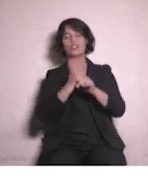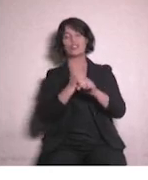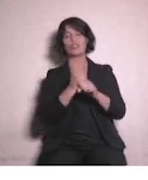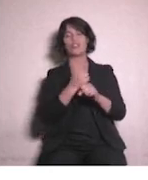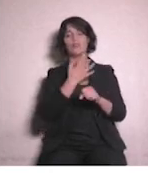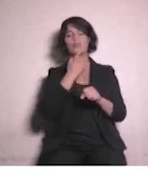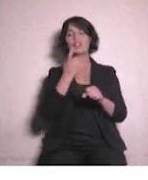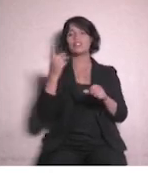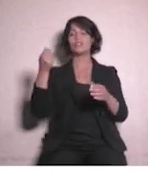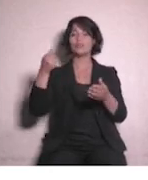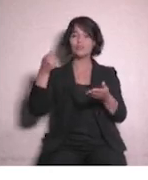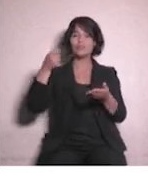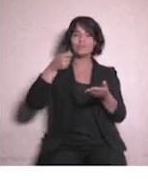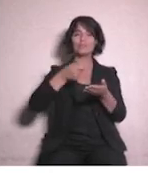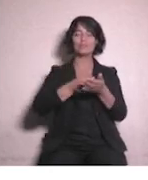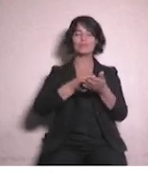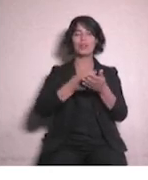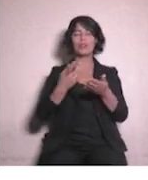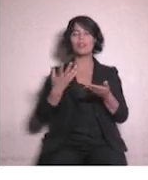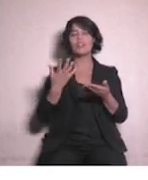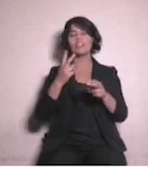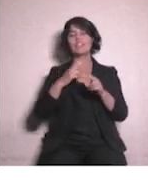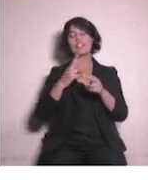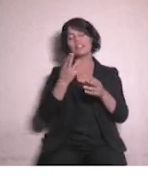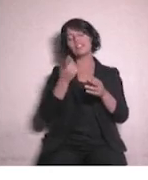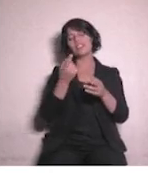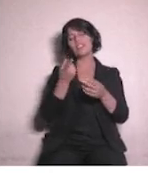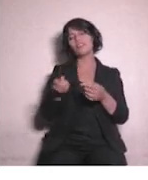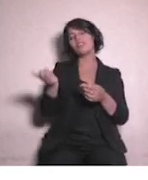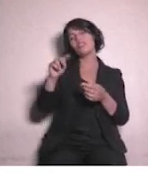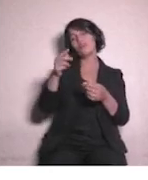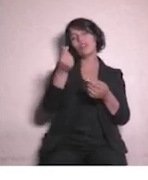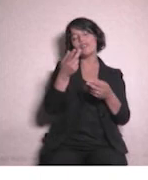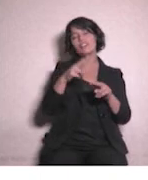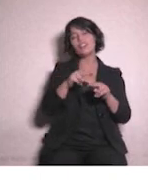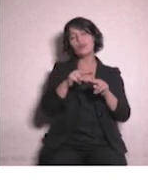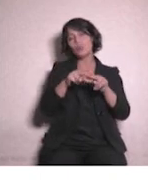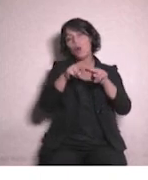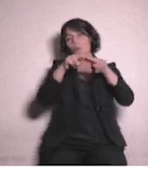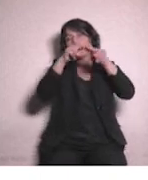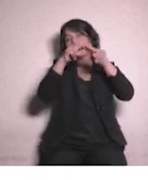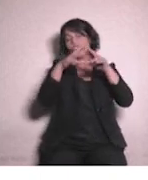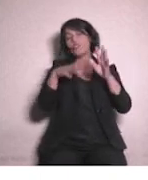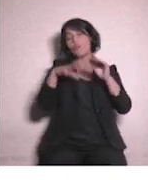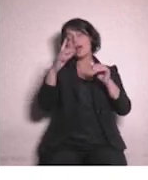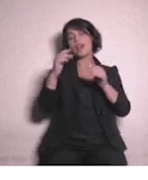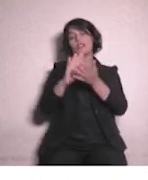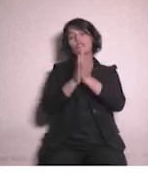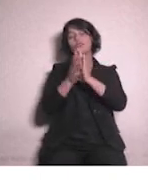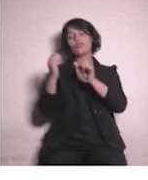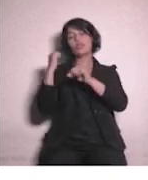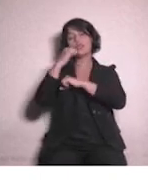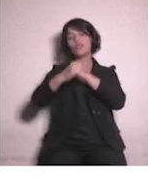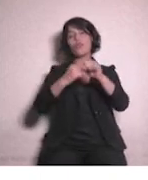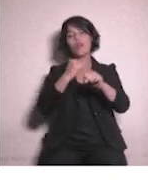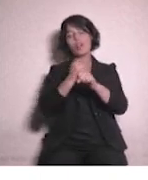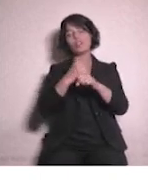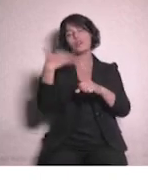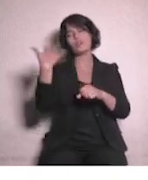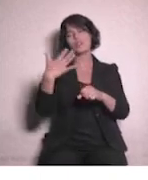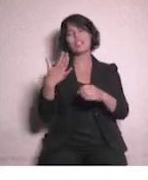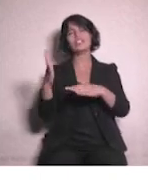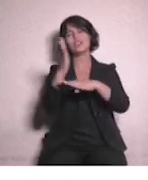porque esas contribuciones generan retorno, rentabilidad, van acumulando en el tiempo y son una parte importante, una